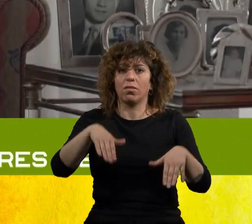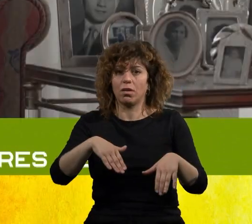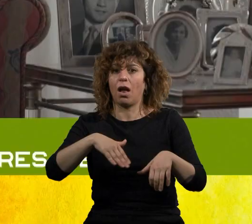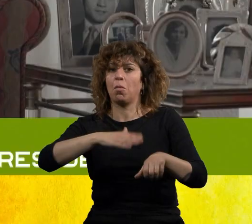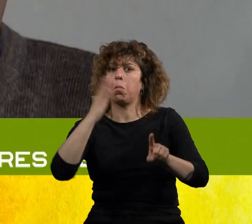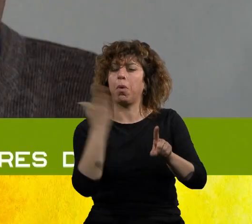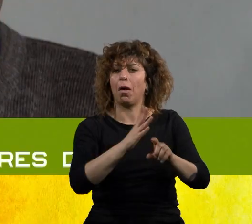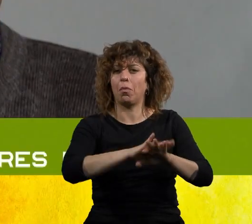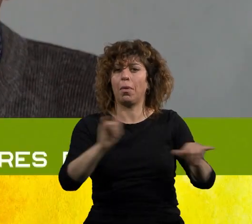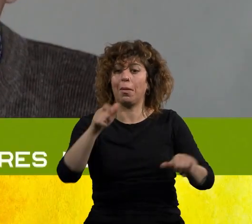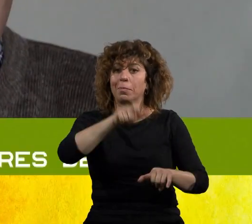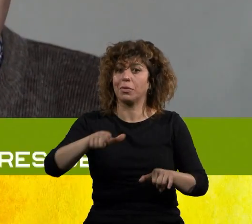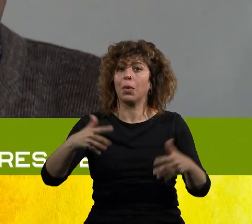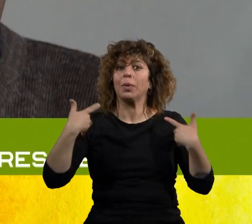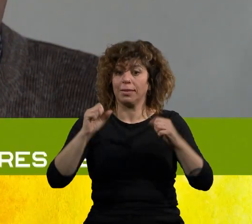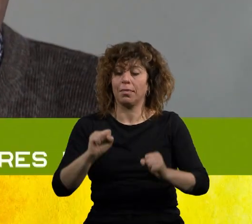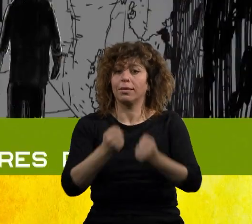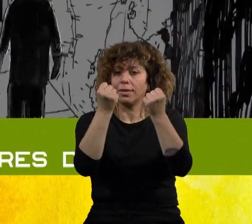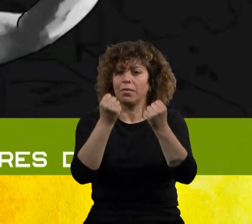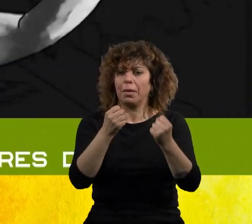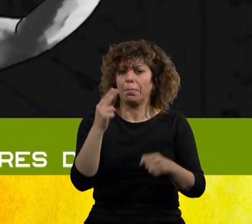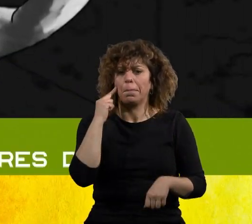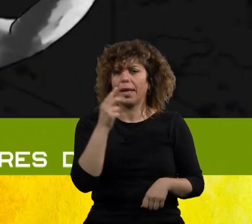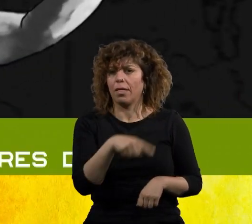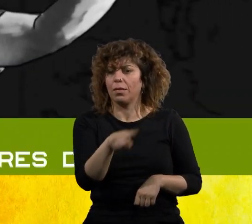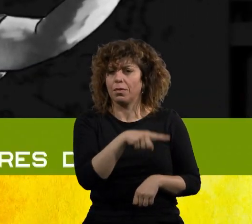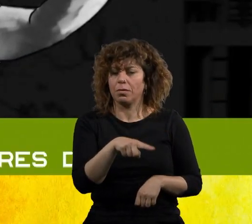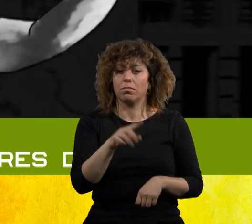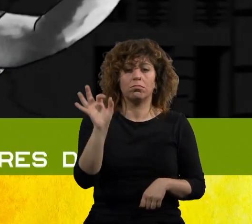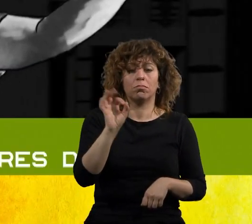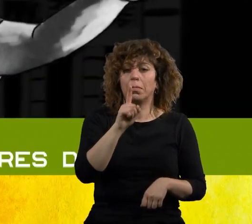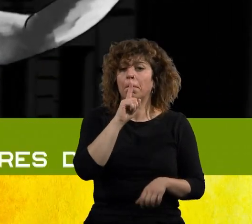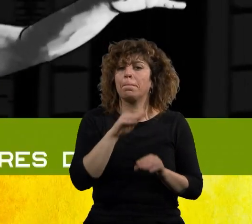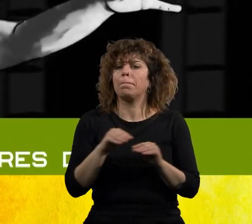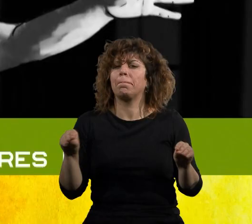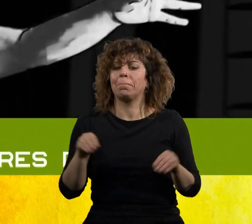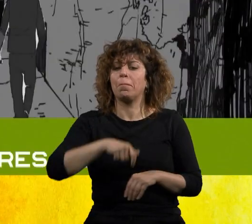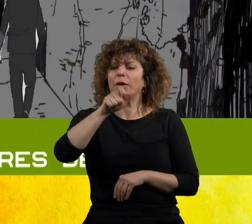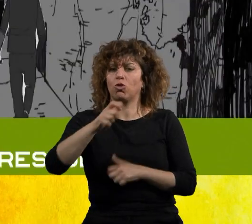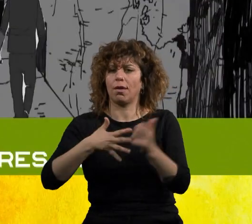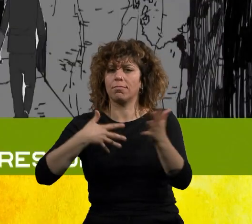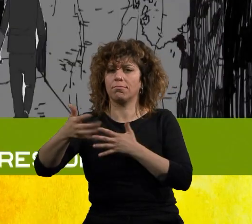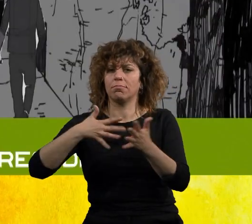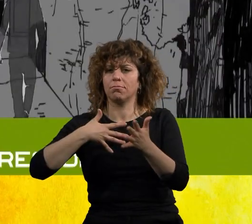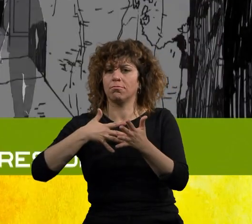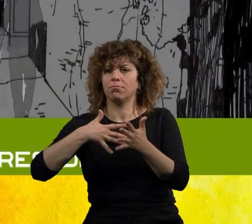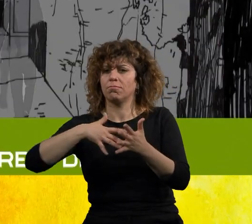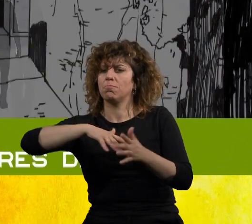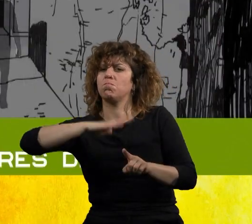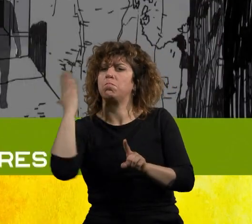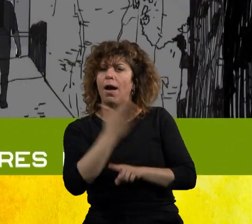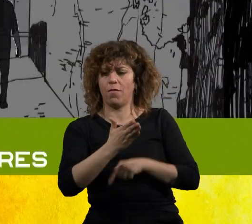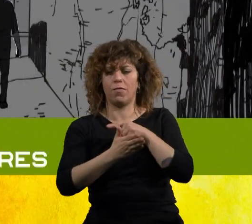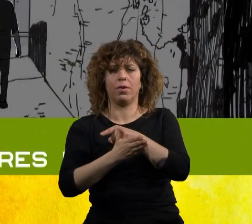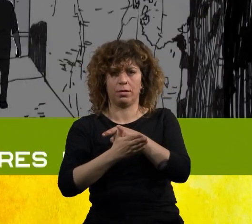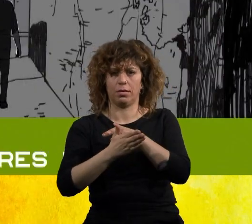las víctimas que quedaron. Y también yo pienso un poco también el silencio que los propios verdugos mantuvieron,